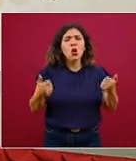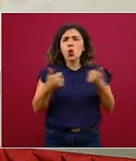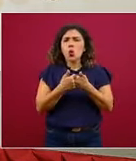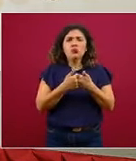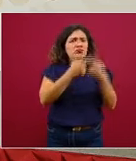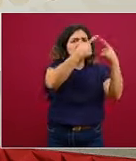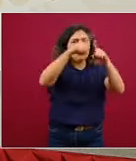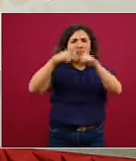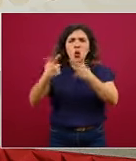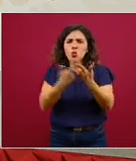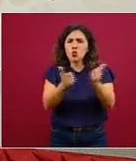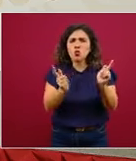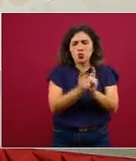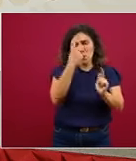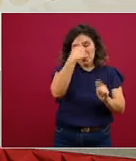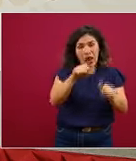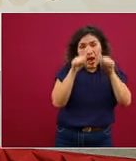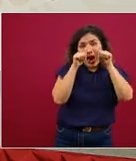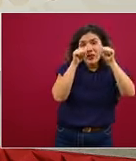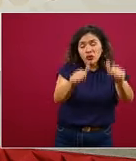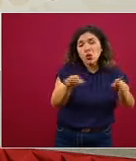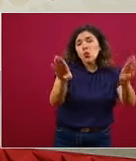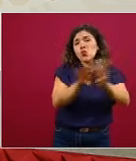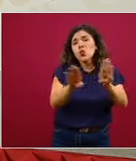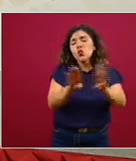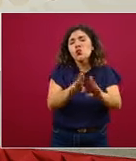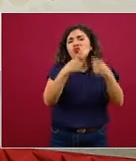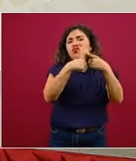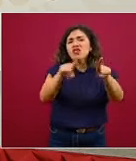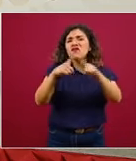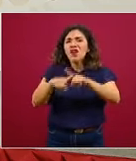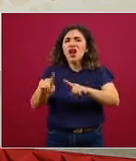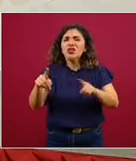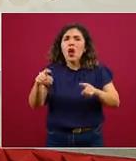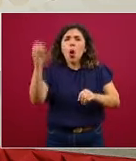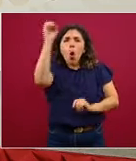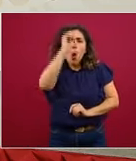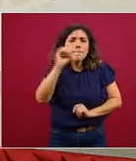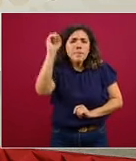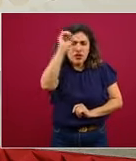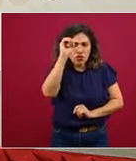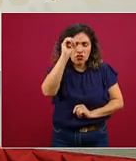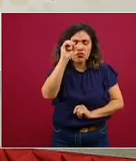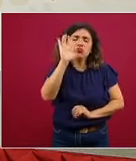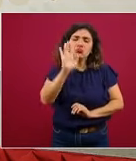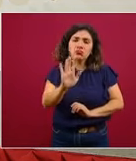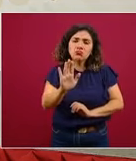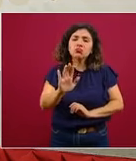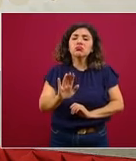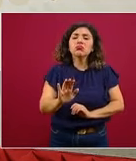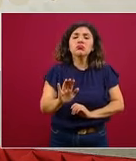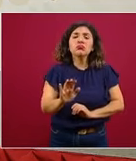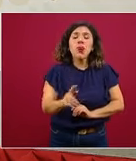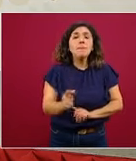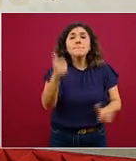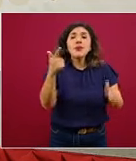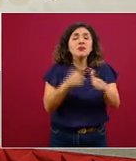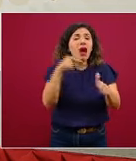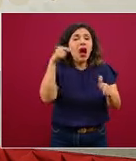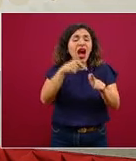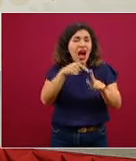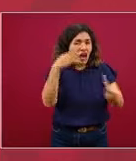intersectorial para poder tener en ellos precisamente los diferentes enfoques, pero en el cual lógicamente siempre el principal objetivo